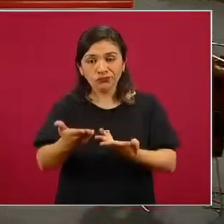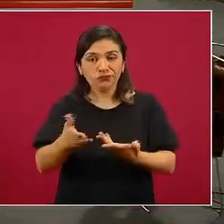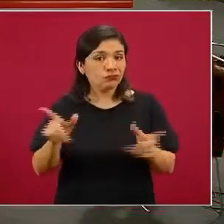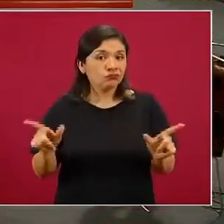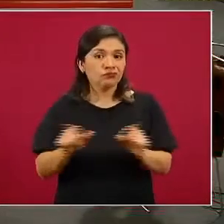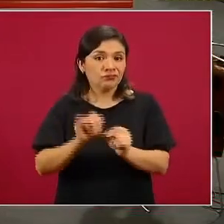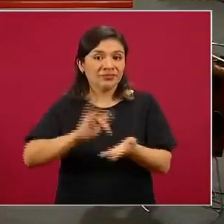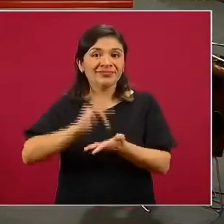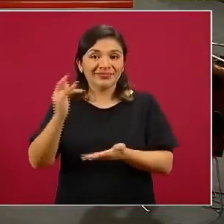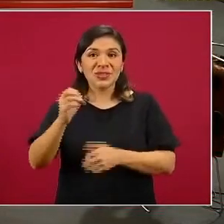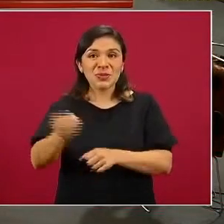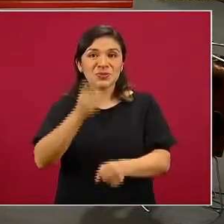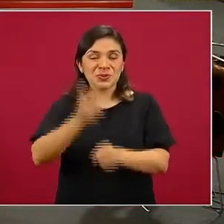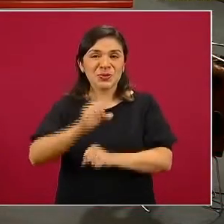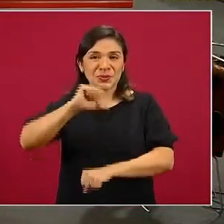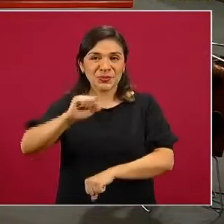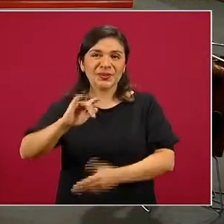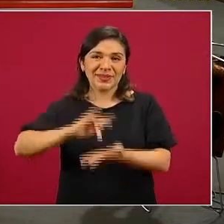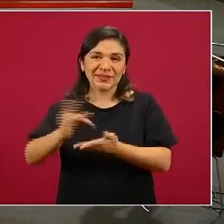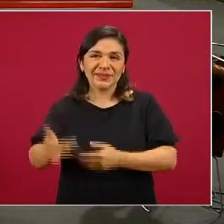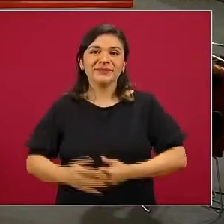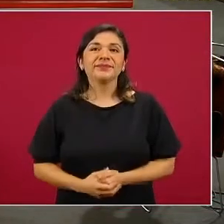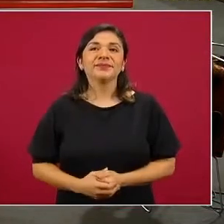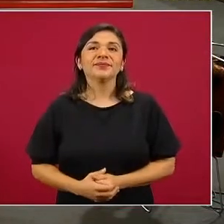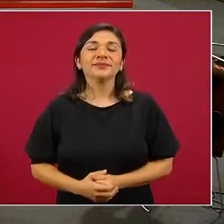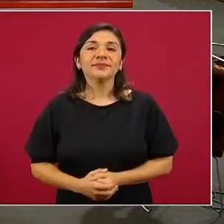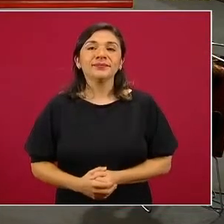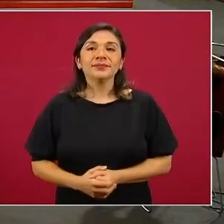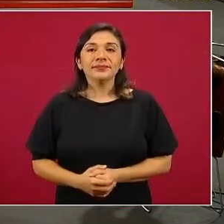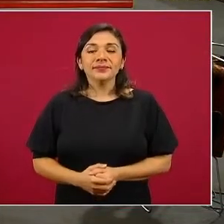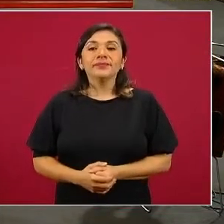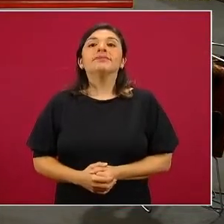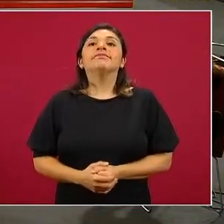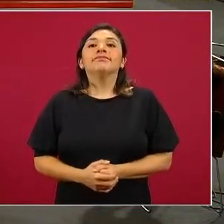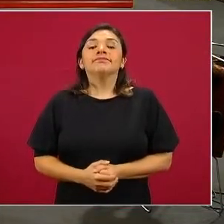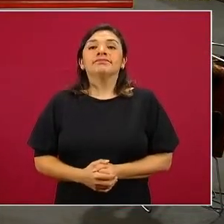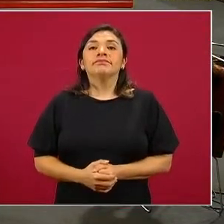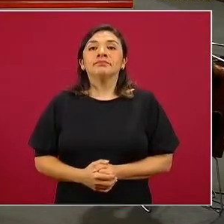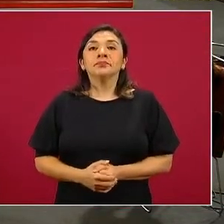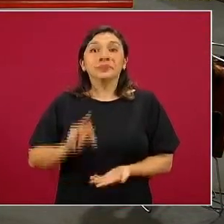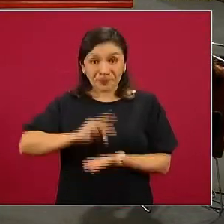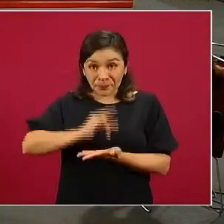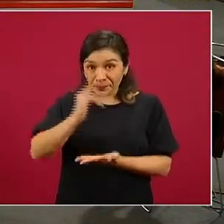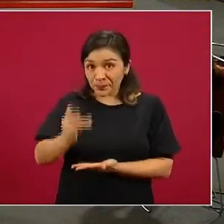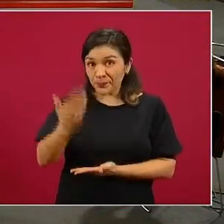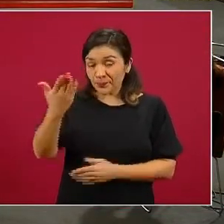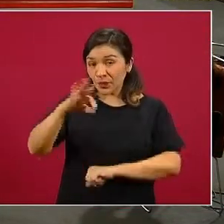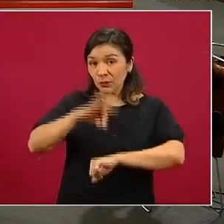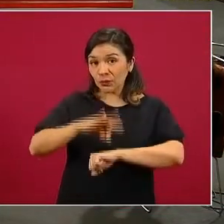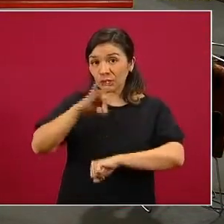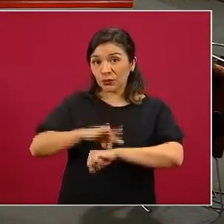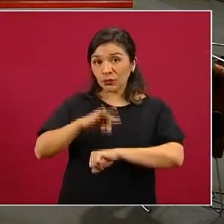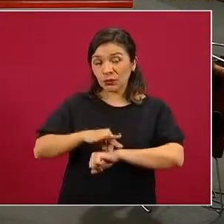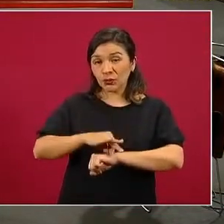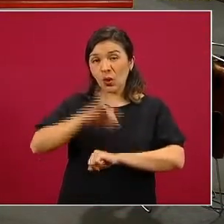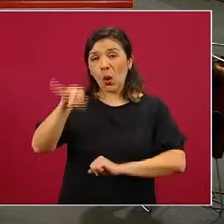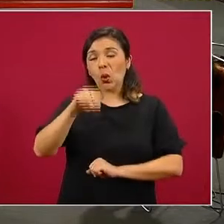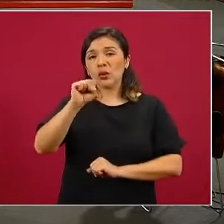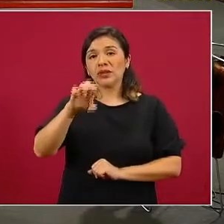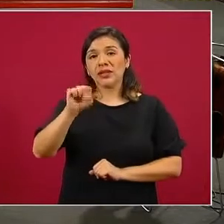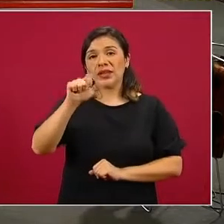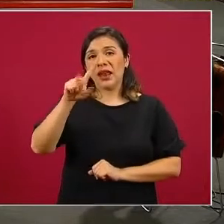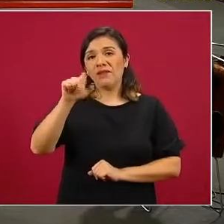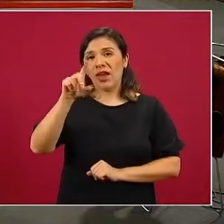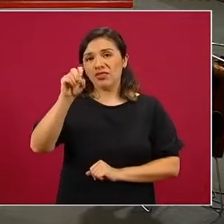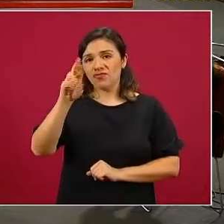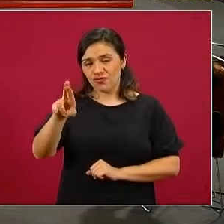pues gracias por la oportunidad nuevamente. Gracias. Muchas gracias, doctor José Salvador